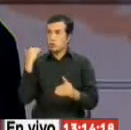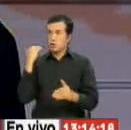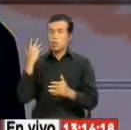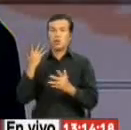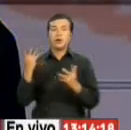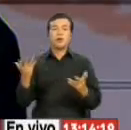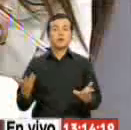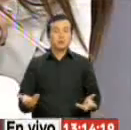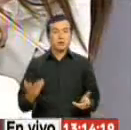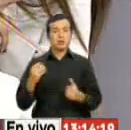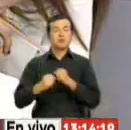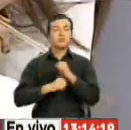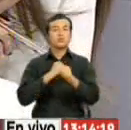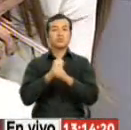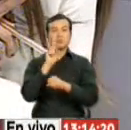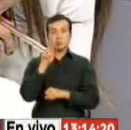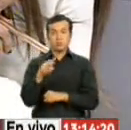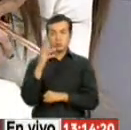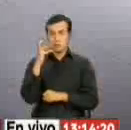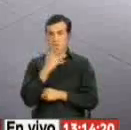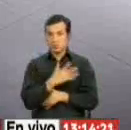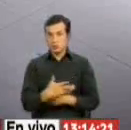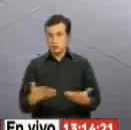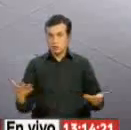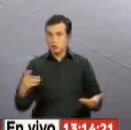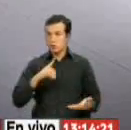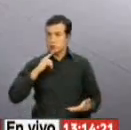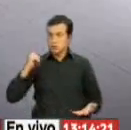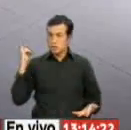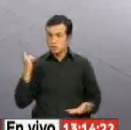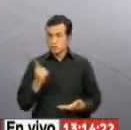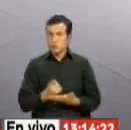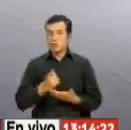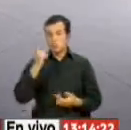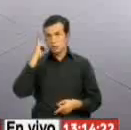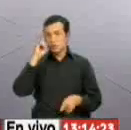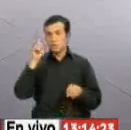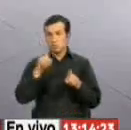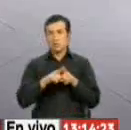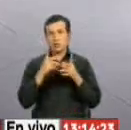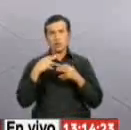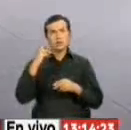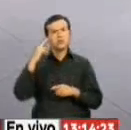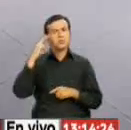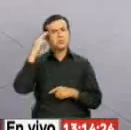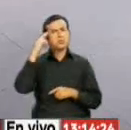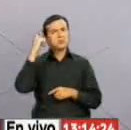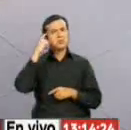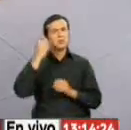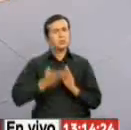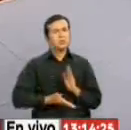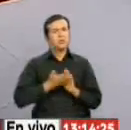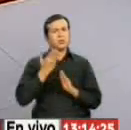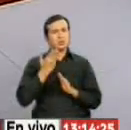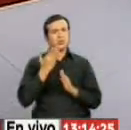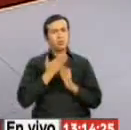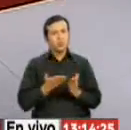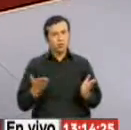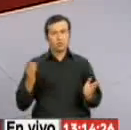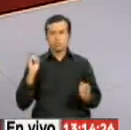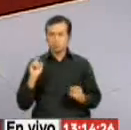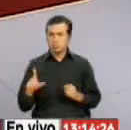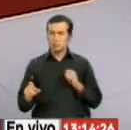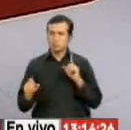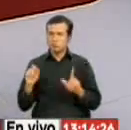básico por el año 2015 verdad estamos en eso de acuerdo sin embargo lo lógico no sería pedir un incremento de acuerdo a la inflación